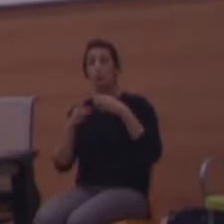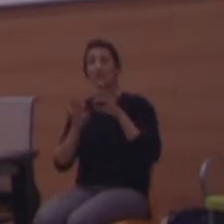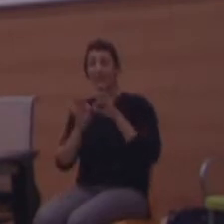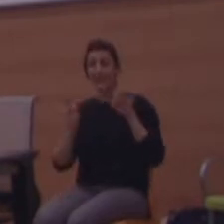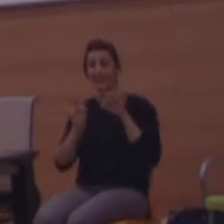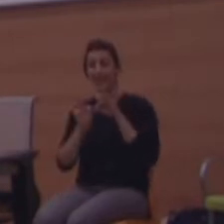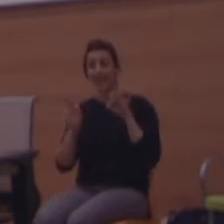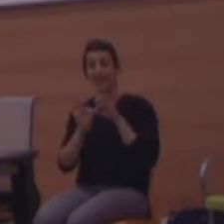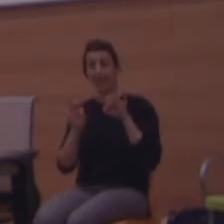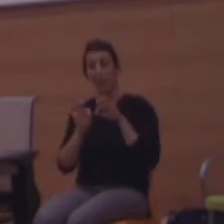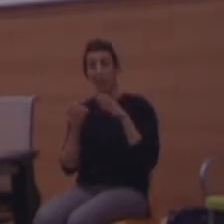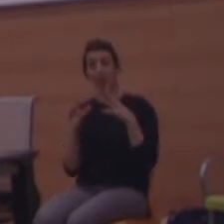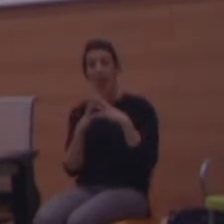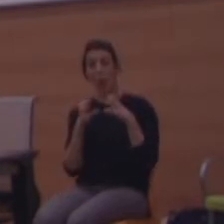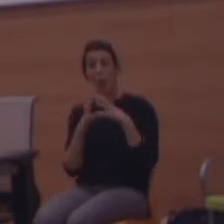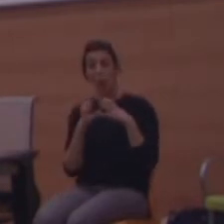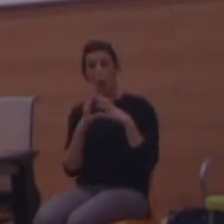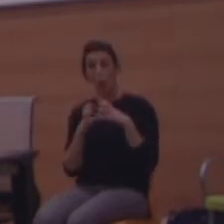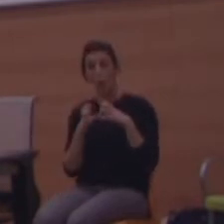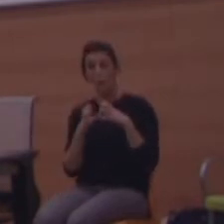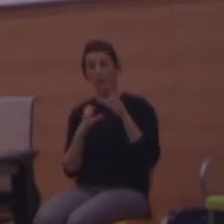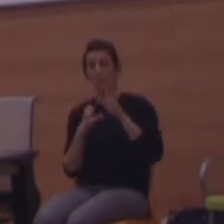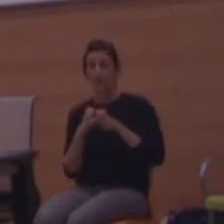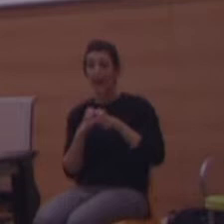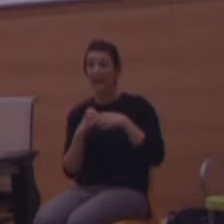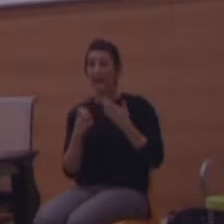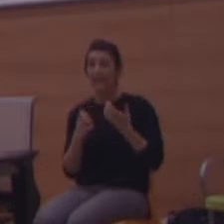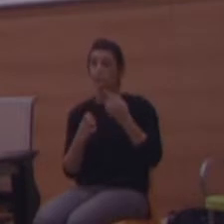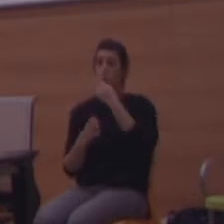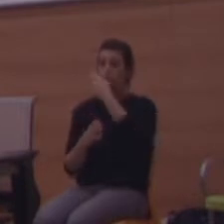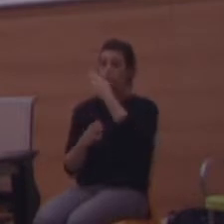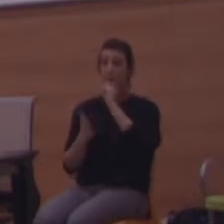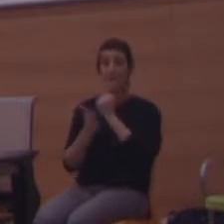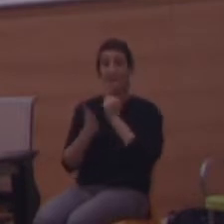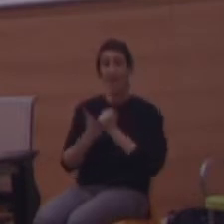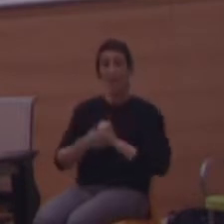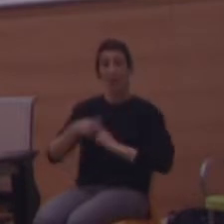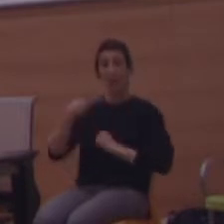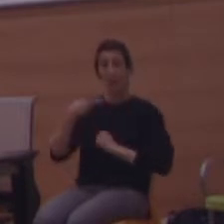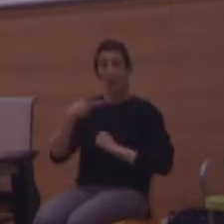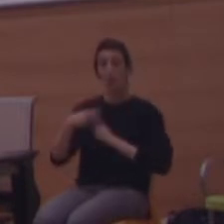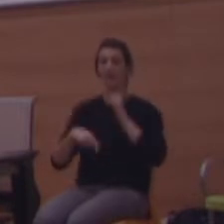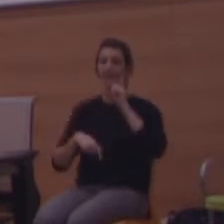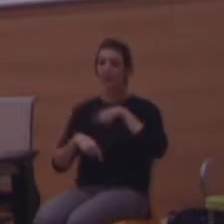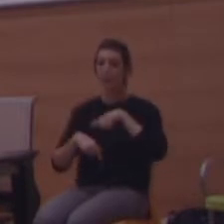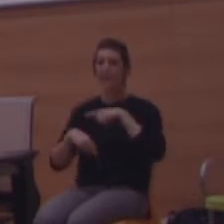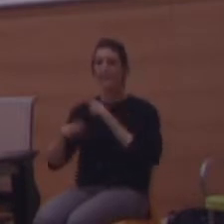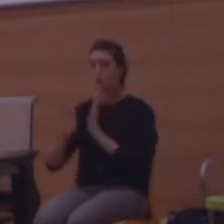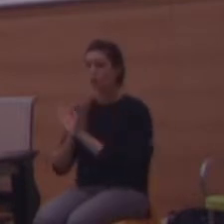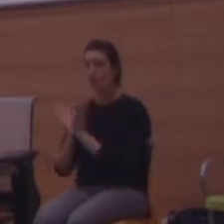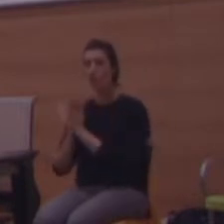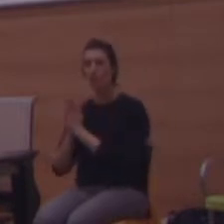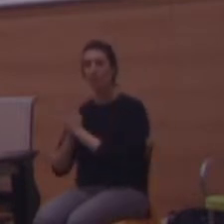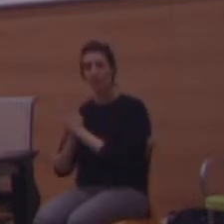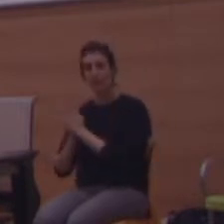existen unos tejidos de algodón, ¿vale? Que son los moleskines y los FlexiWeb, que también es un fieltro de algodón con